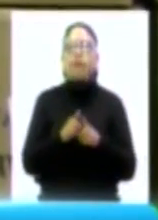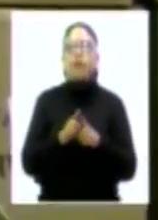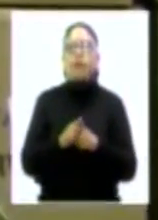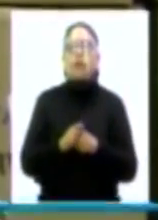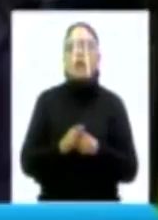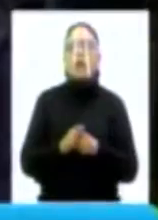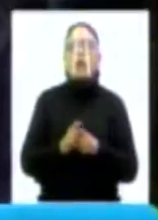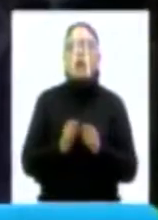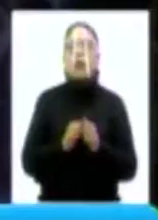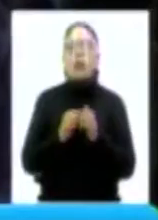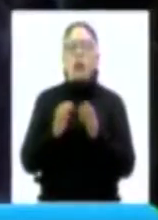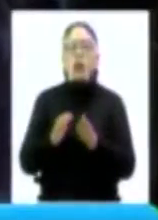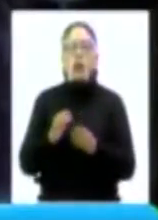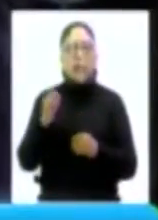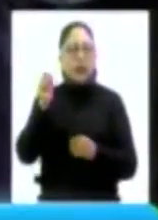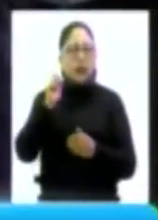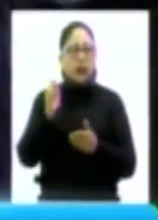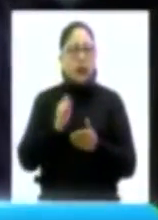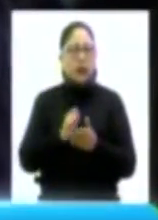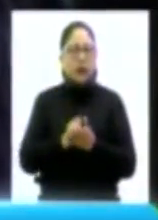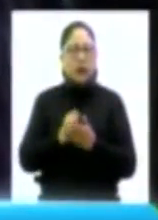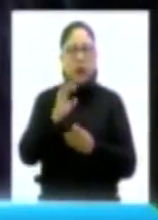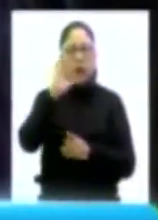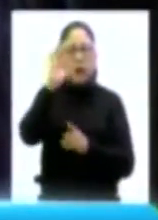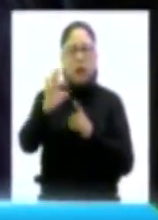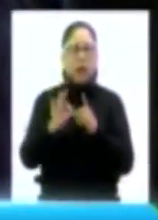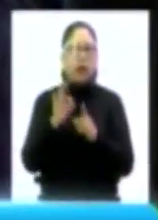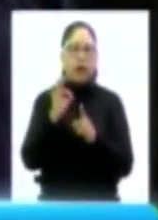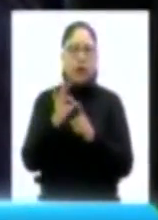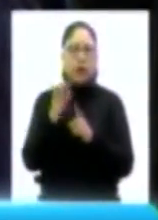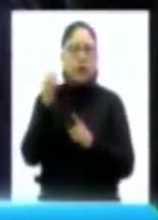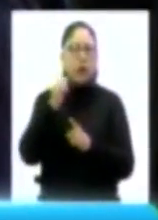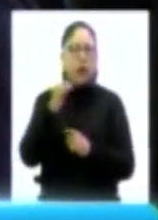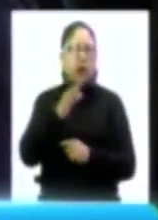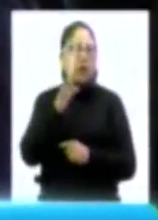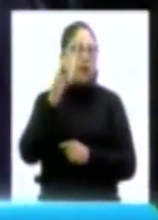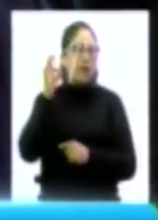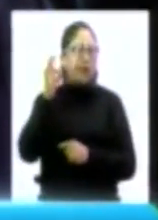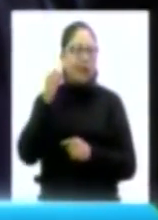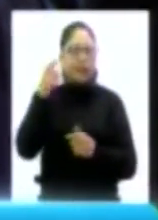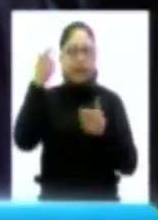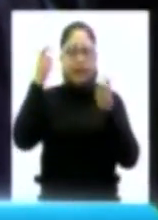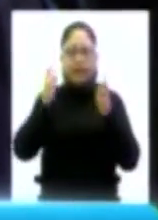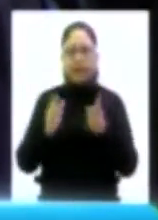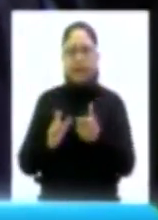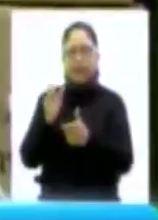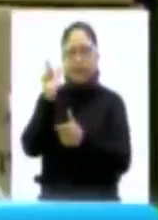Segundina Flores, secretaria ejecutiva de la Confederación de Mujeres Campesinas Bartolina,